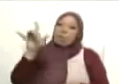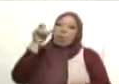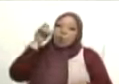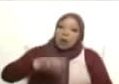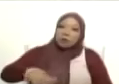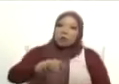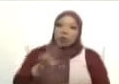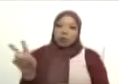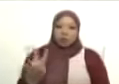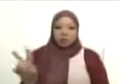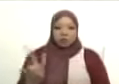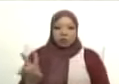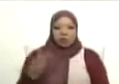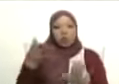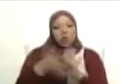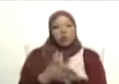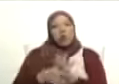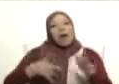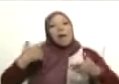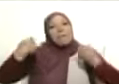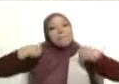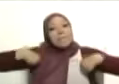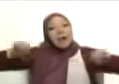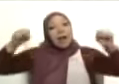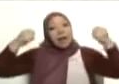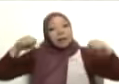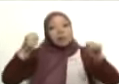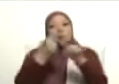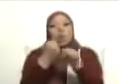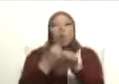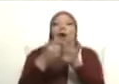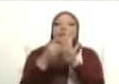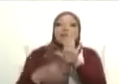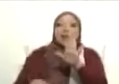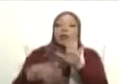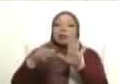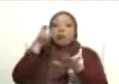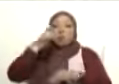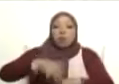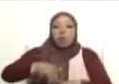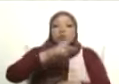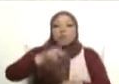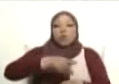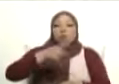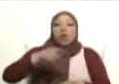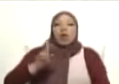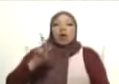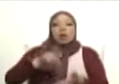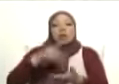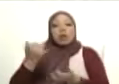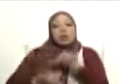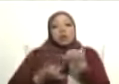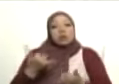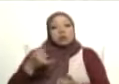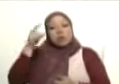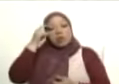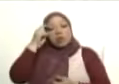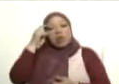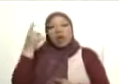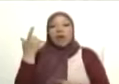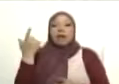venezolana, para que pudieran ir a ejercer los derechos políticos de los ciudadanos y participar en esta fiesta